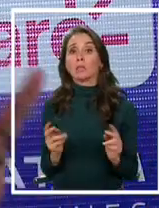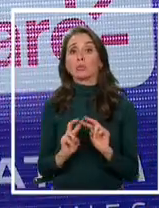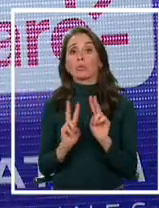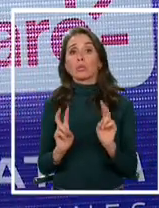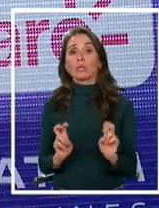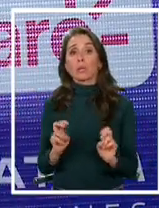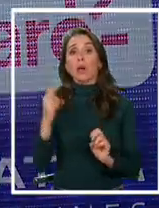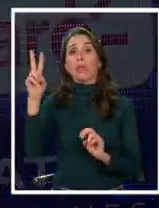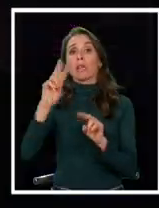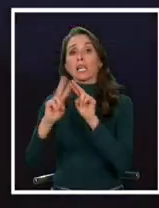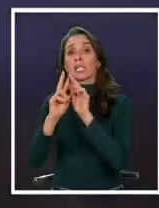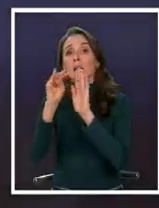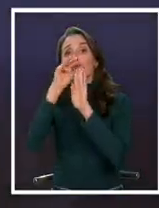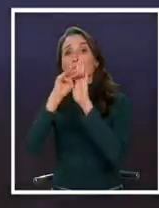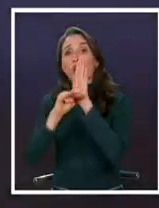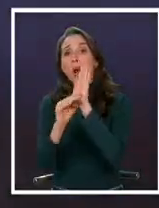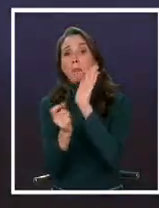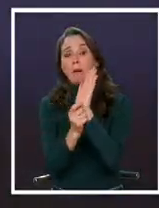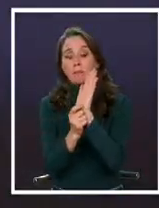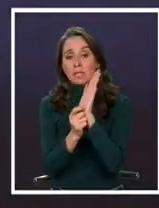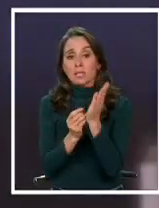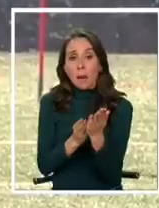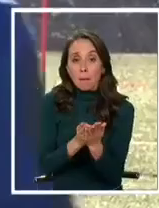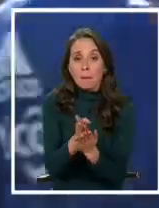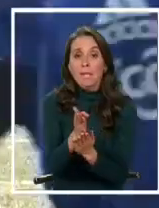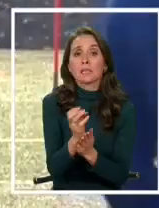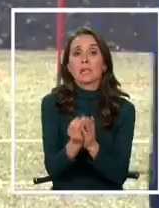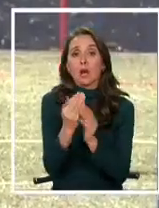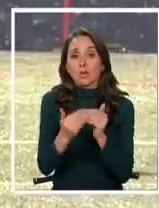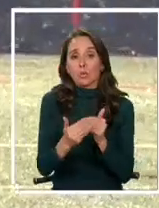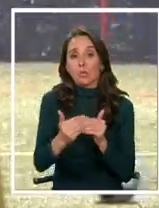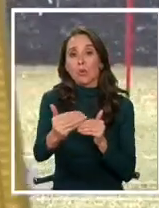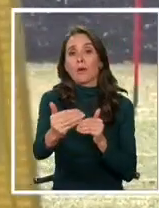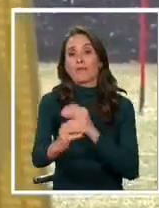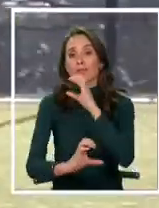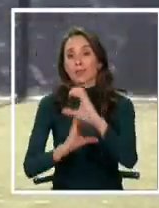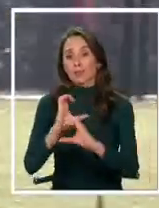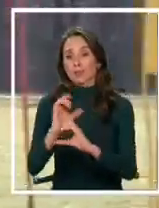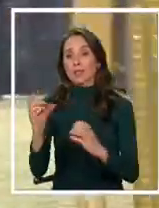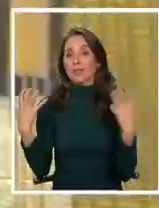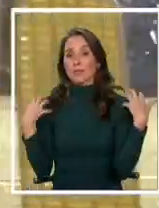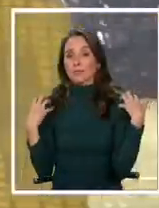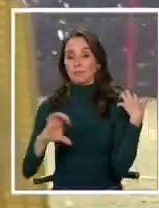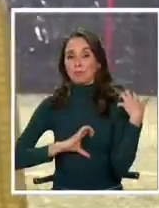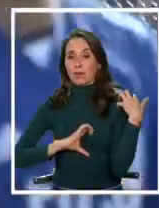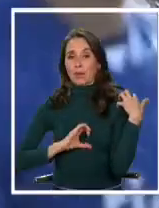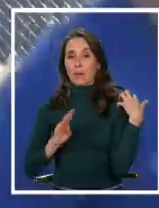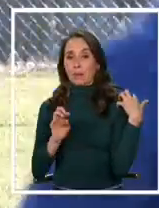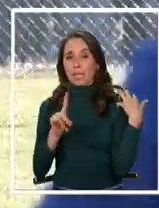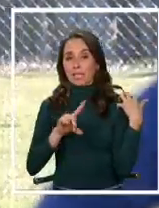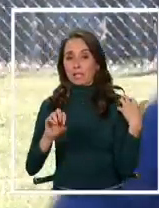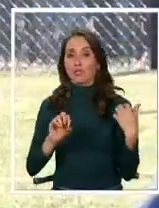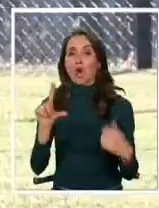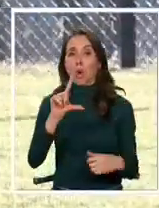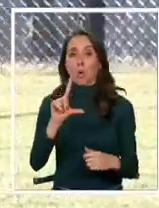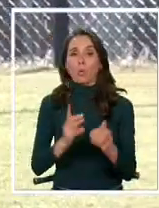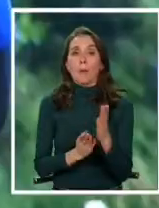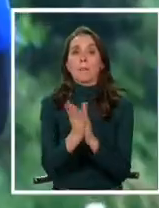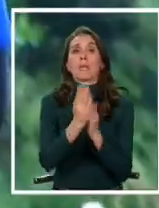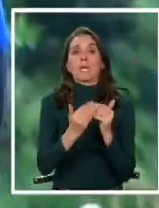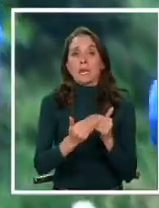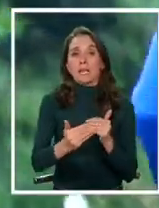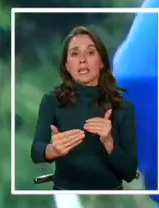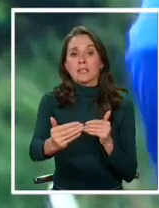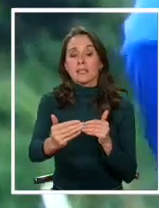cuestión del programador comienza una nueva era la roja el mando de Eduardo beriz Host lunes dará el puntapié inicial a un